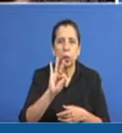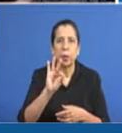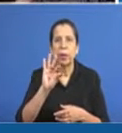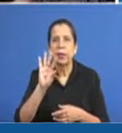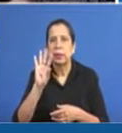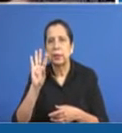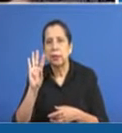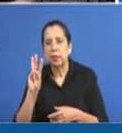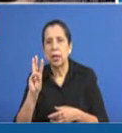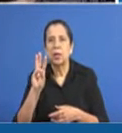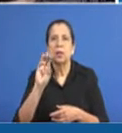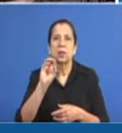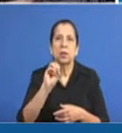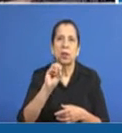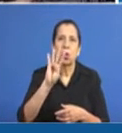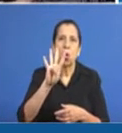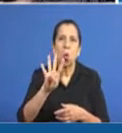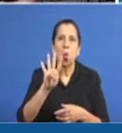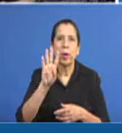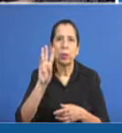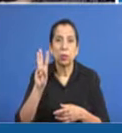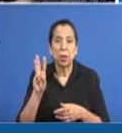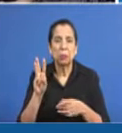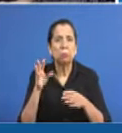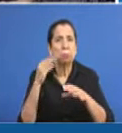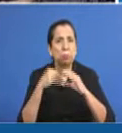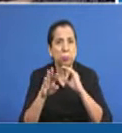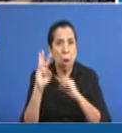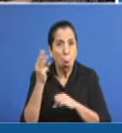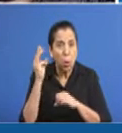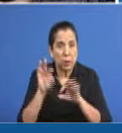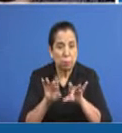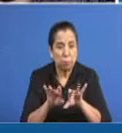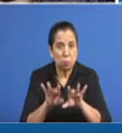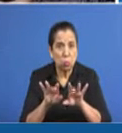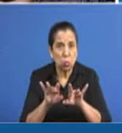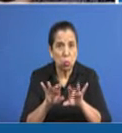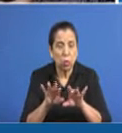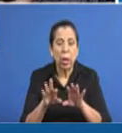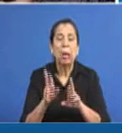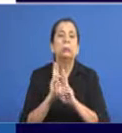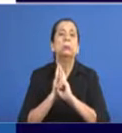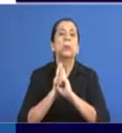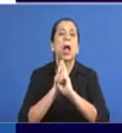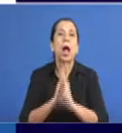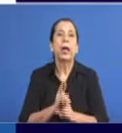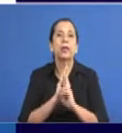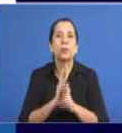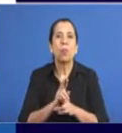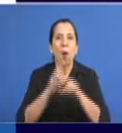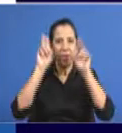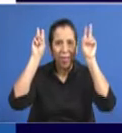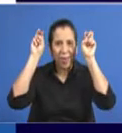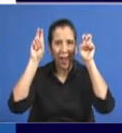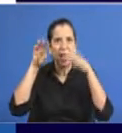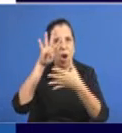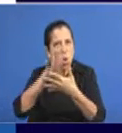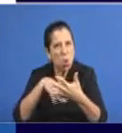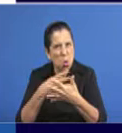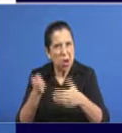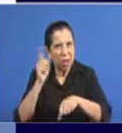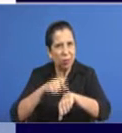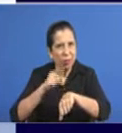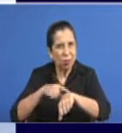6949-0076. Usted lo agrega al WhatsApp, usted le escribe y ahí obtendrá respuestas relacionadas a horarios y